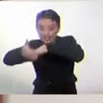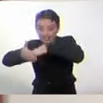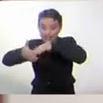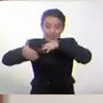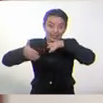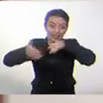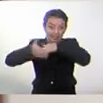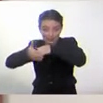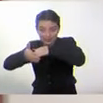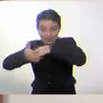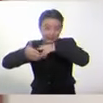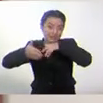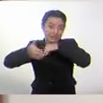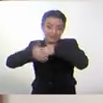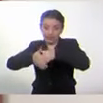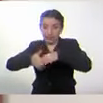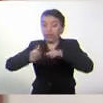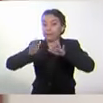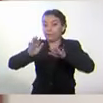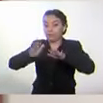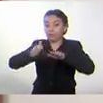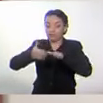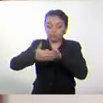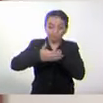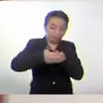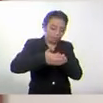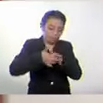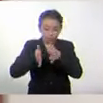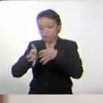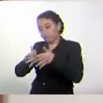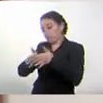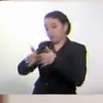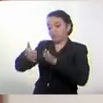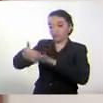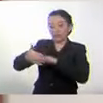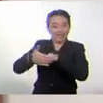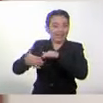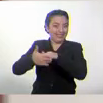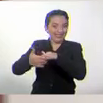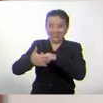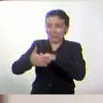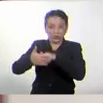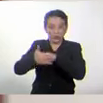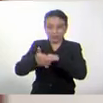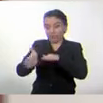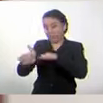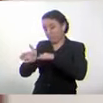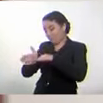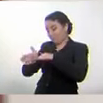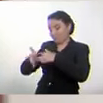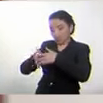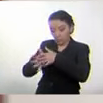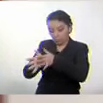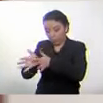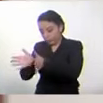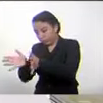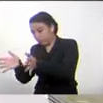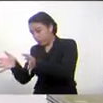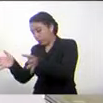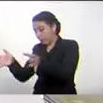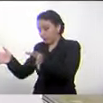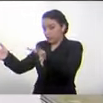paralelo, imagínatelo como un flujo donde tenemos muchas direcciones o muchos caminos que toma el flujo